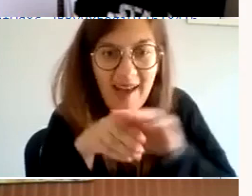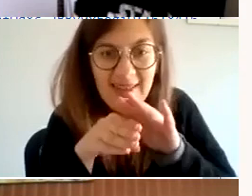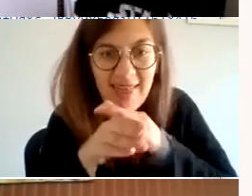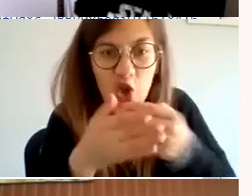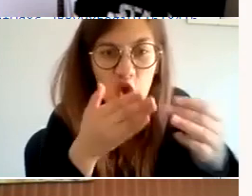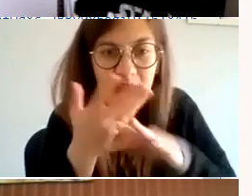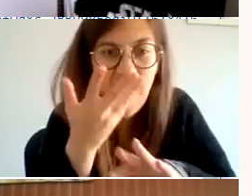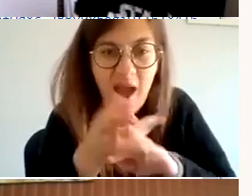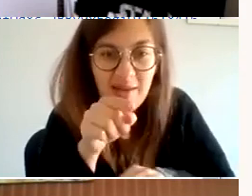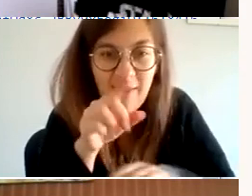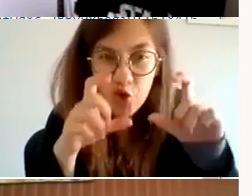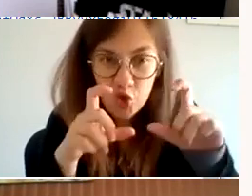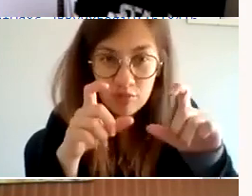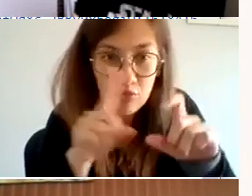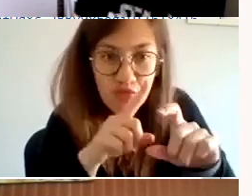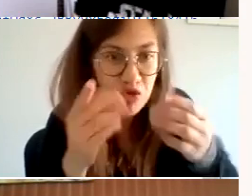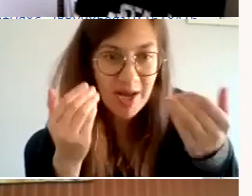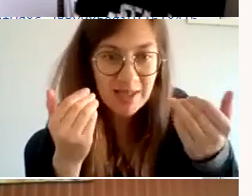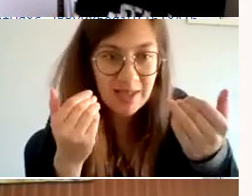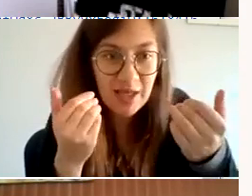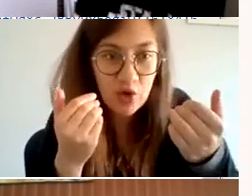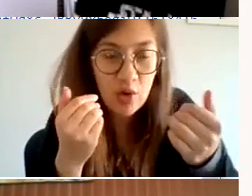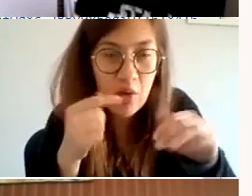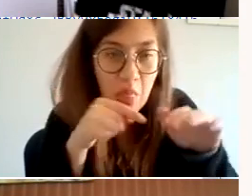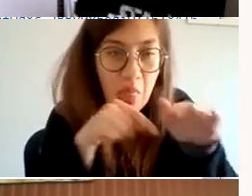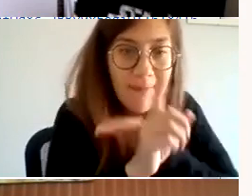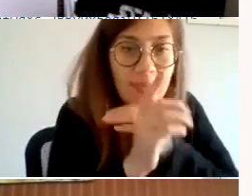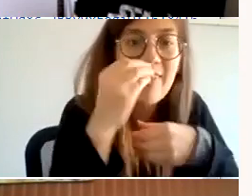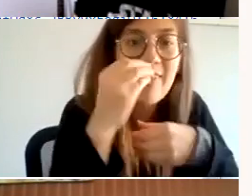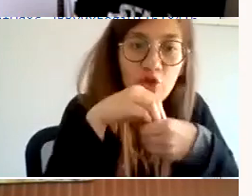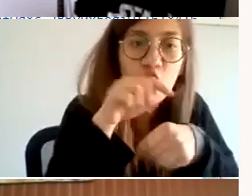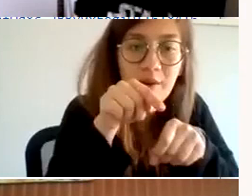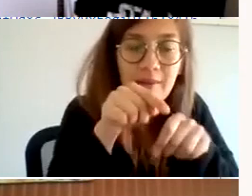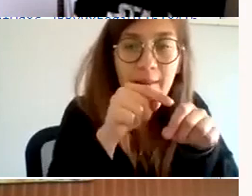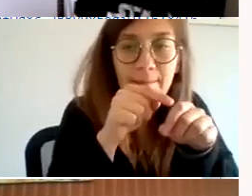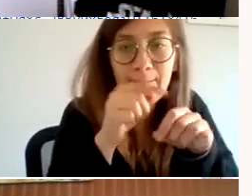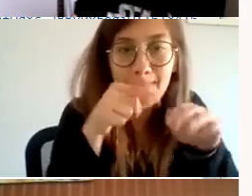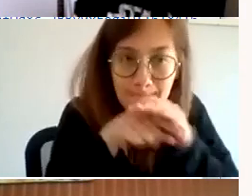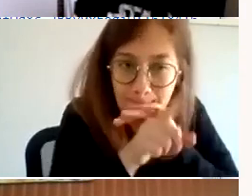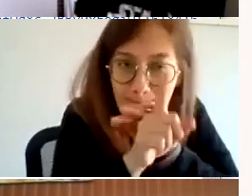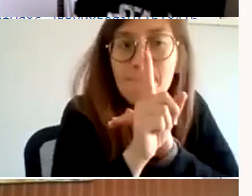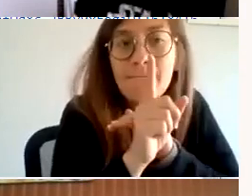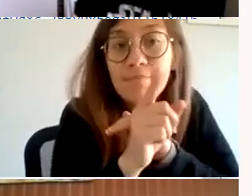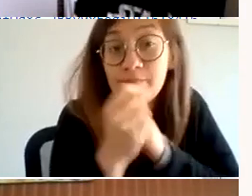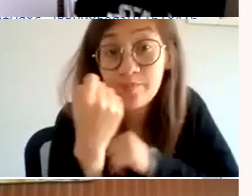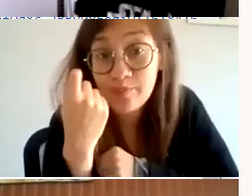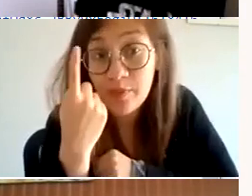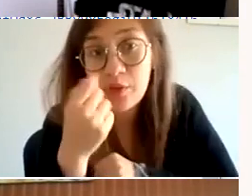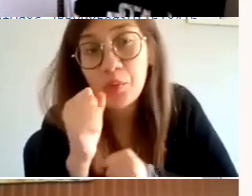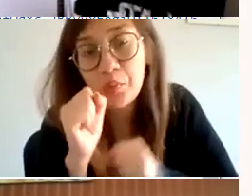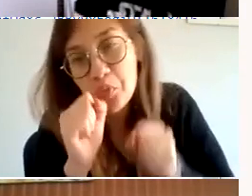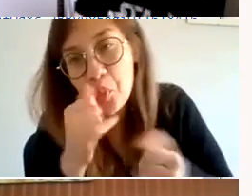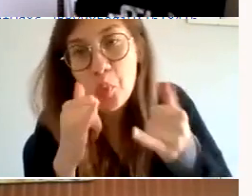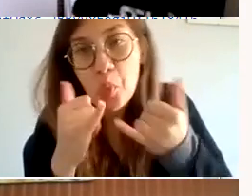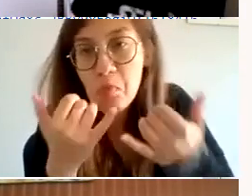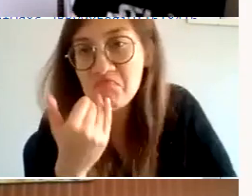imagen, sin necesidad de pasar por la página. ¿Ya? Eso es como una de las cosas que yo pueda ir jugando. Si